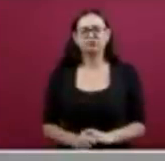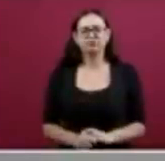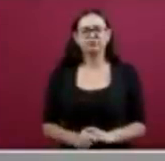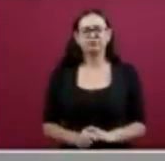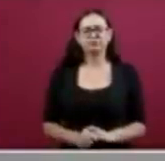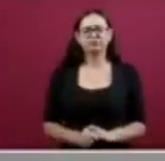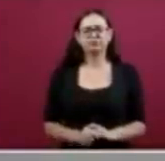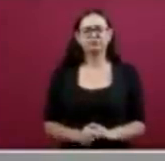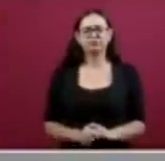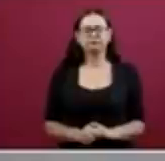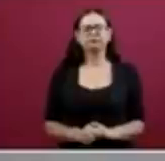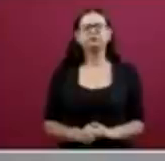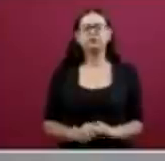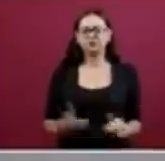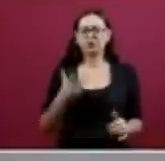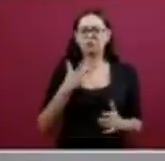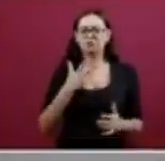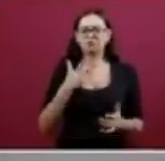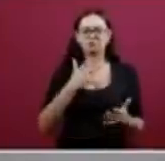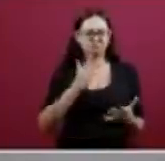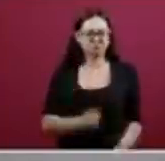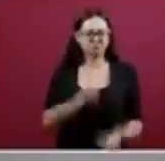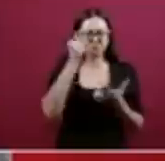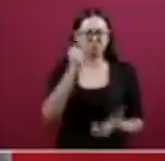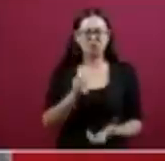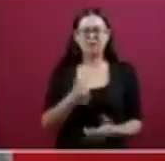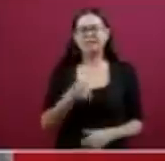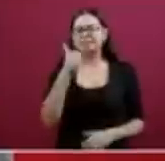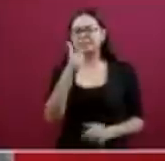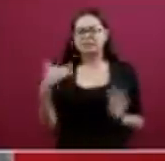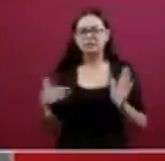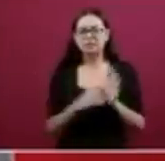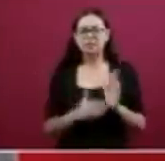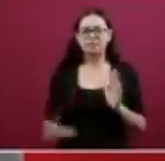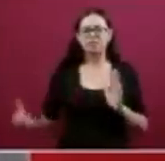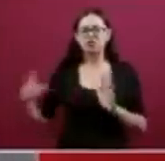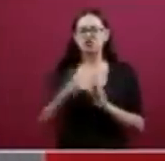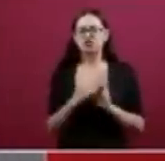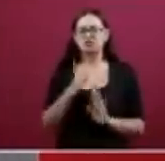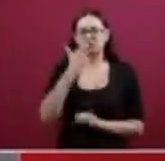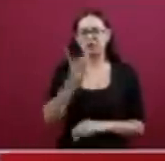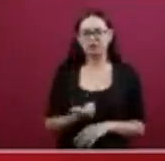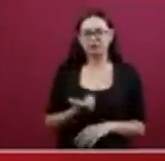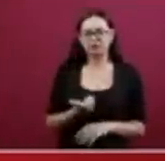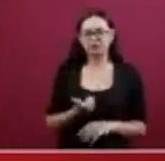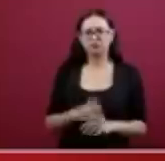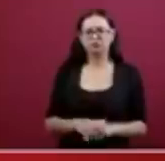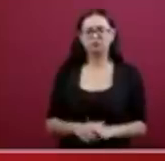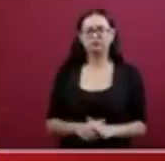Ya tenemos el presupuesto. Son 6,000,000,000 de pesos. Estamos